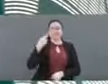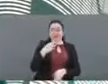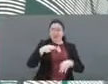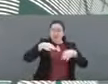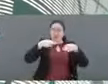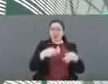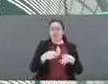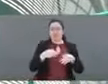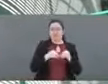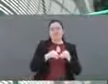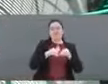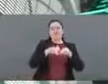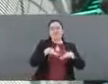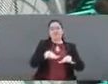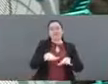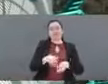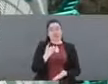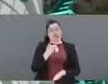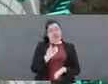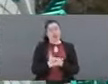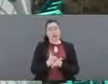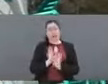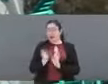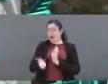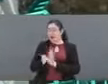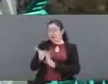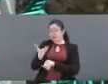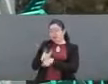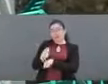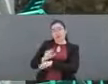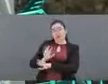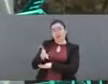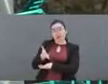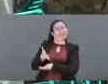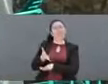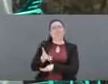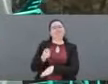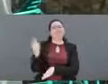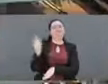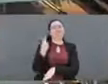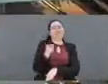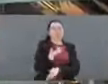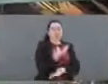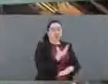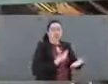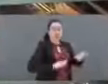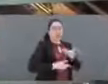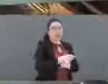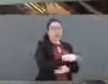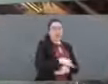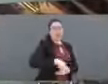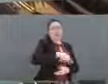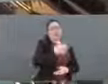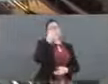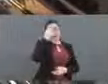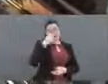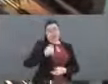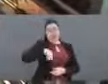es un programa que no solamente es una obra, sino que tenemos que estar en contacto con la ciudadanía para poder saber si realmente